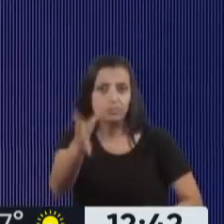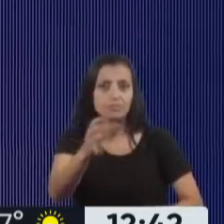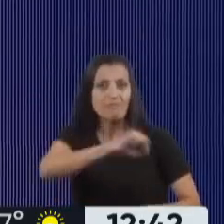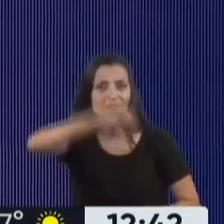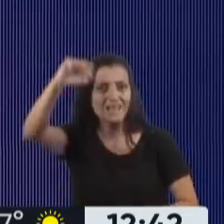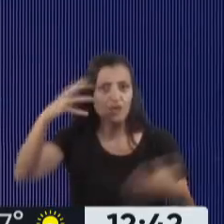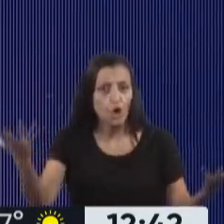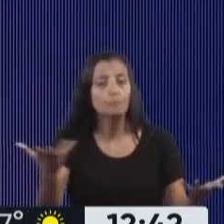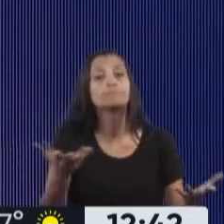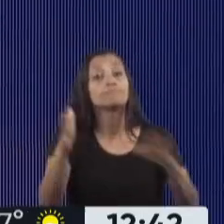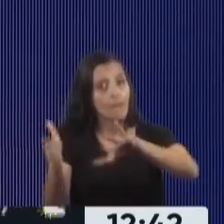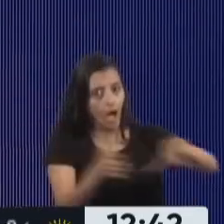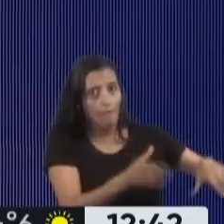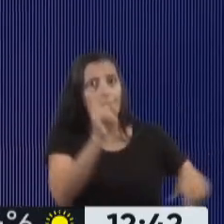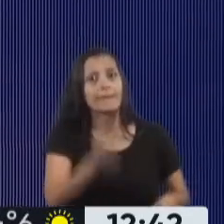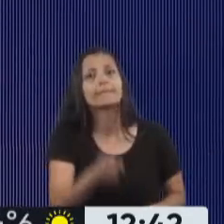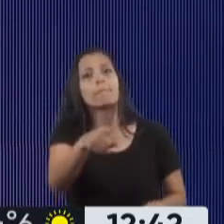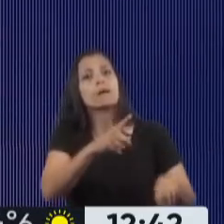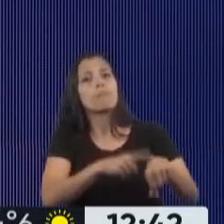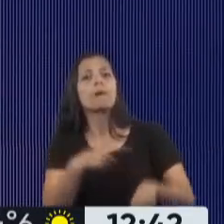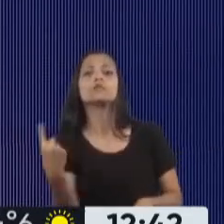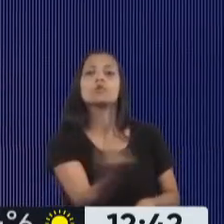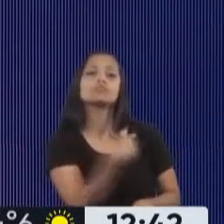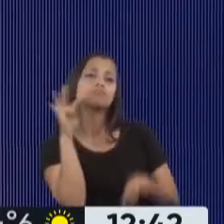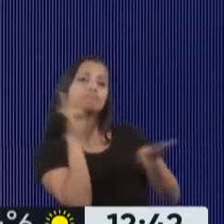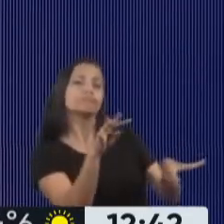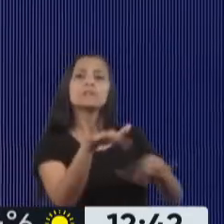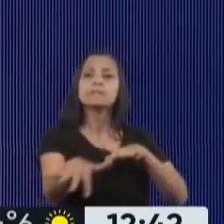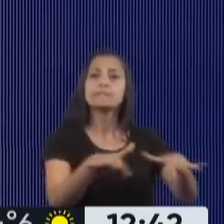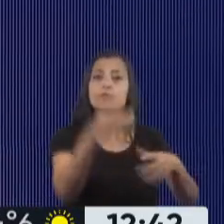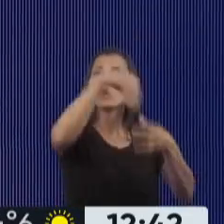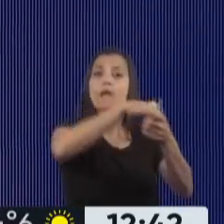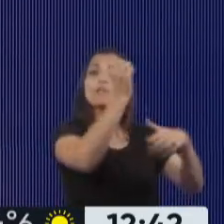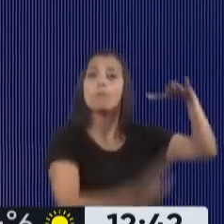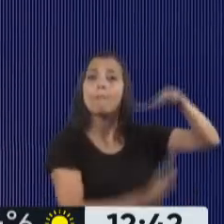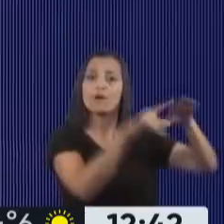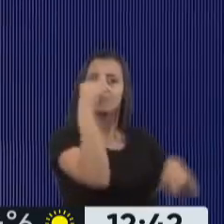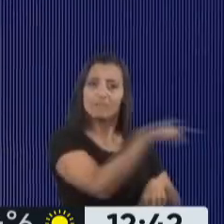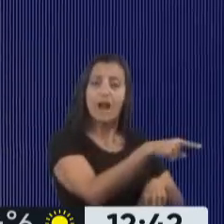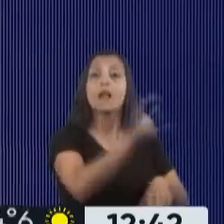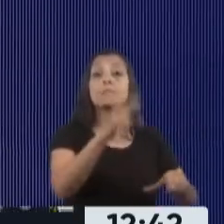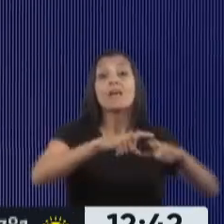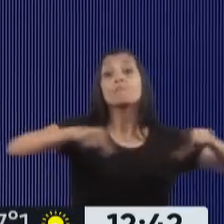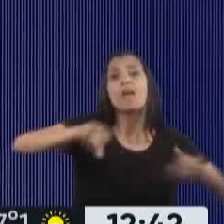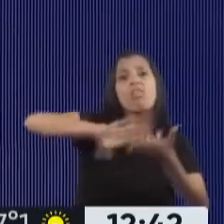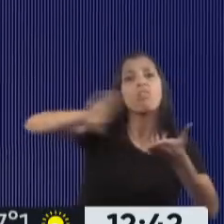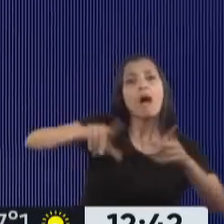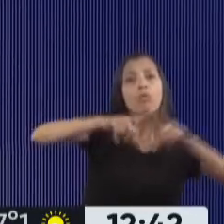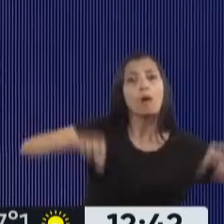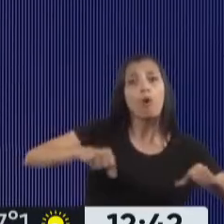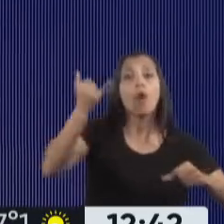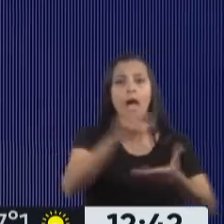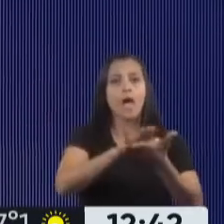parte, cuando uno toma la situación del Banco Central en términos de pasivos remunerados respecto de la